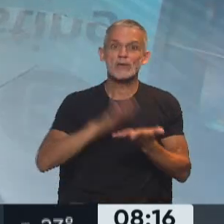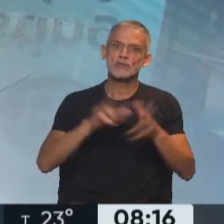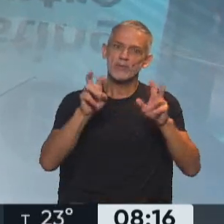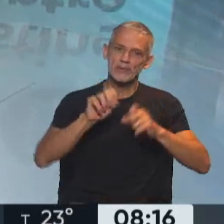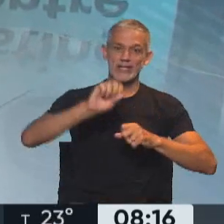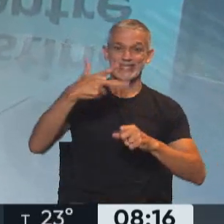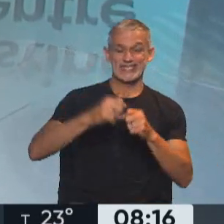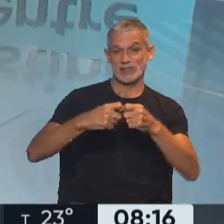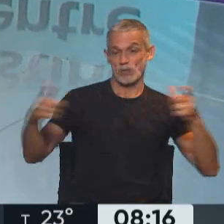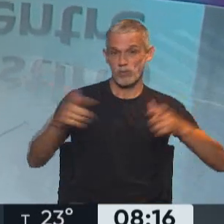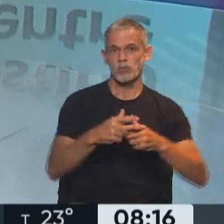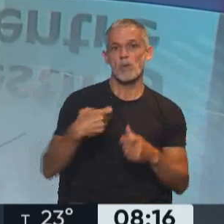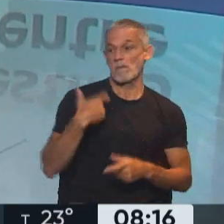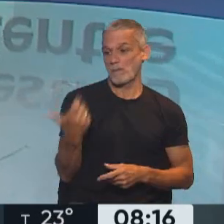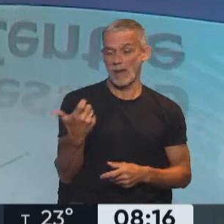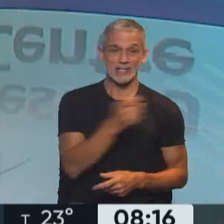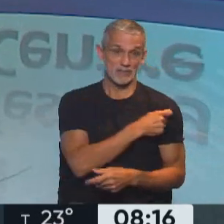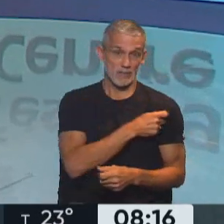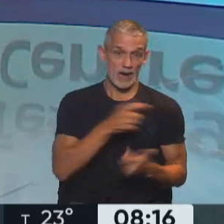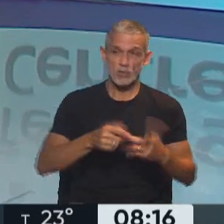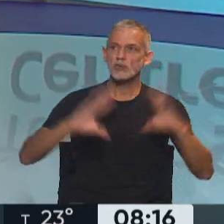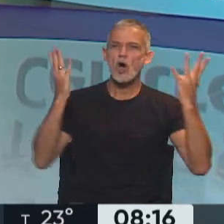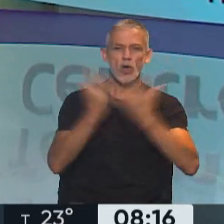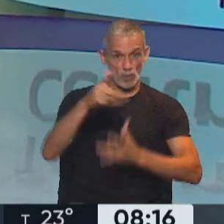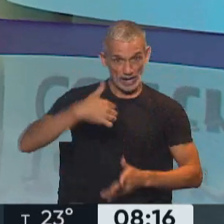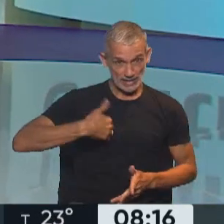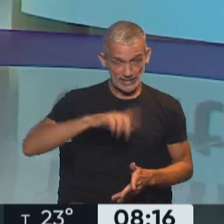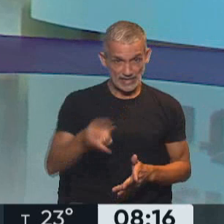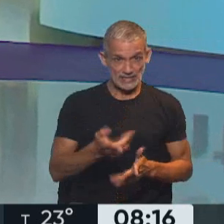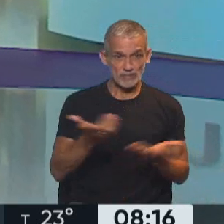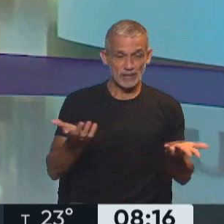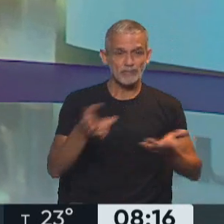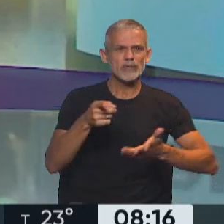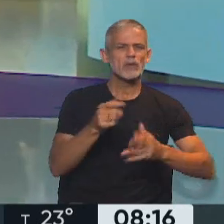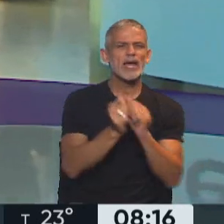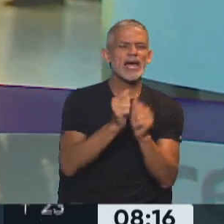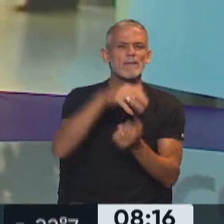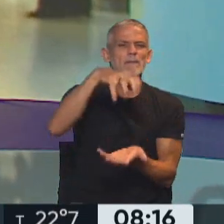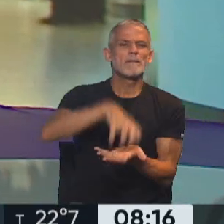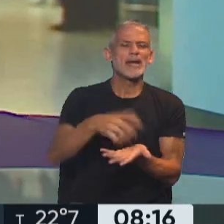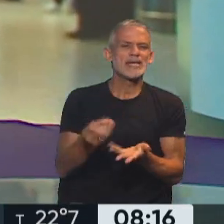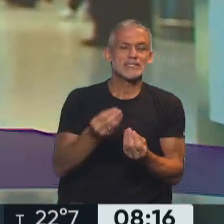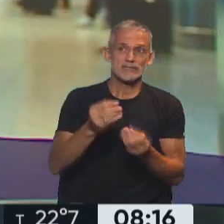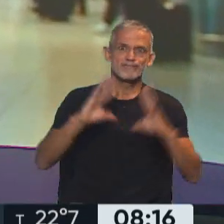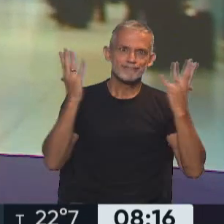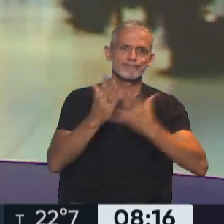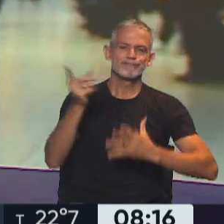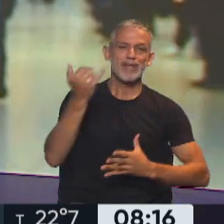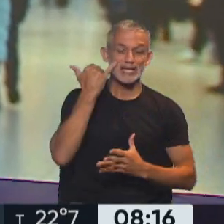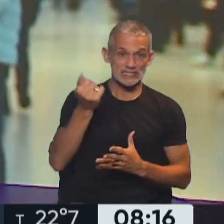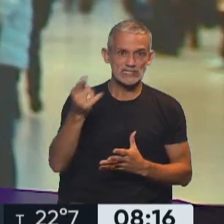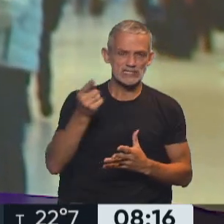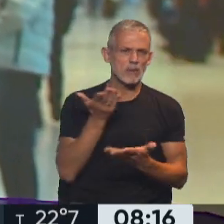de esta tercera ola se impone el pase sanitario en todo el mundo, aquí también en la Argentina, pero básicamente algunas empresas a nivel internacional ya lo